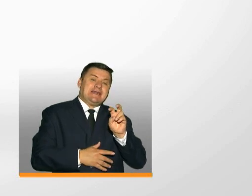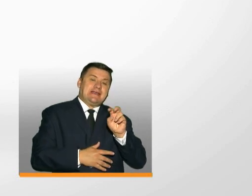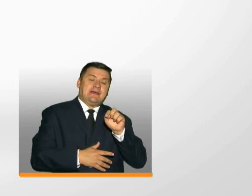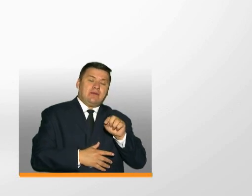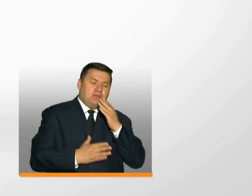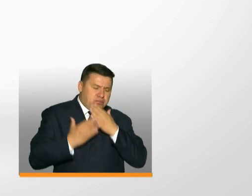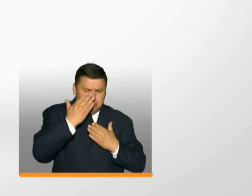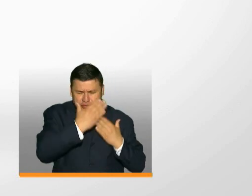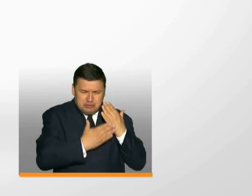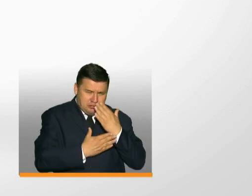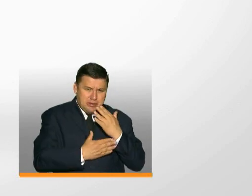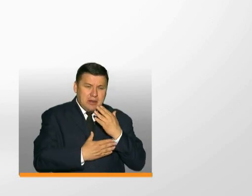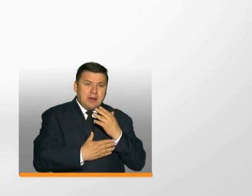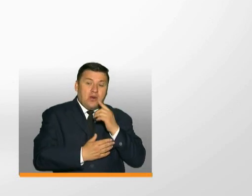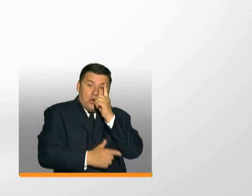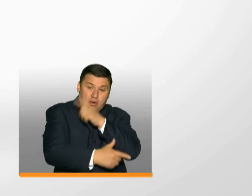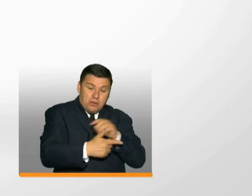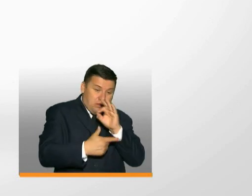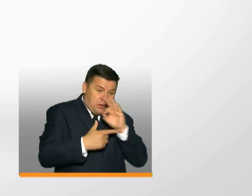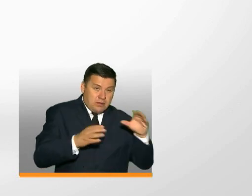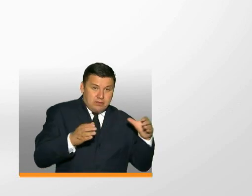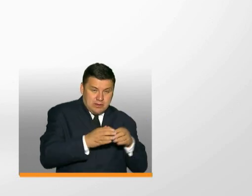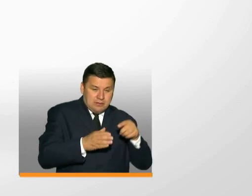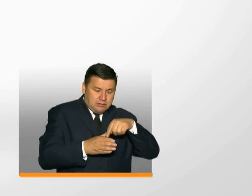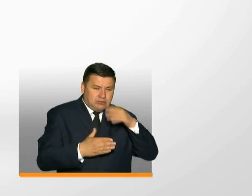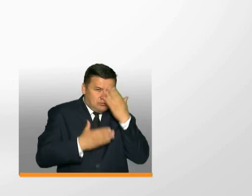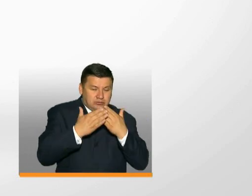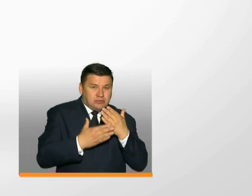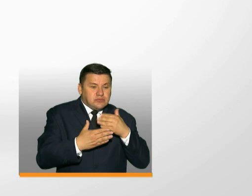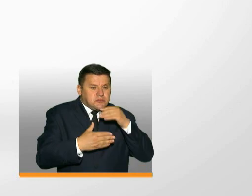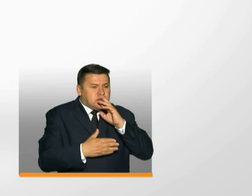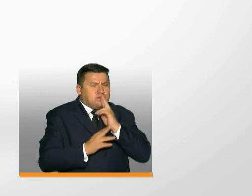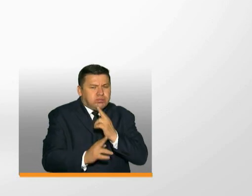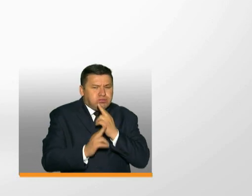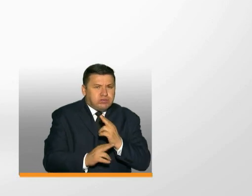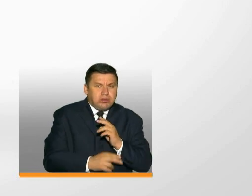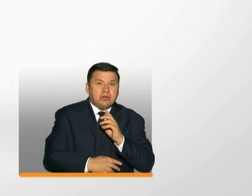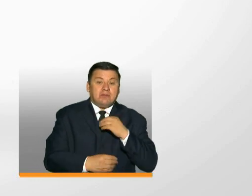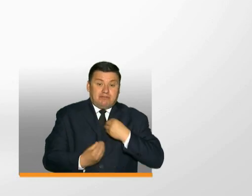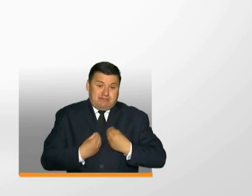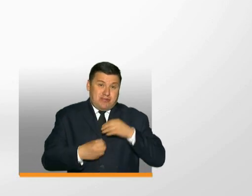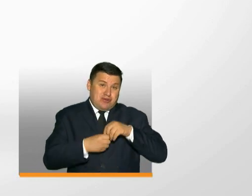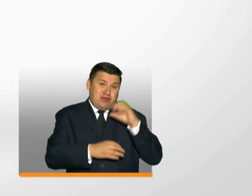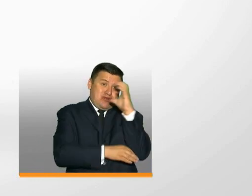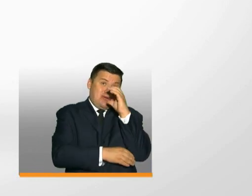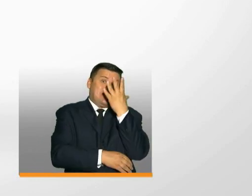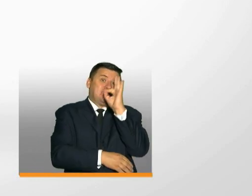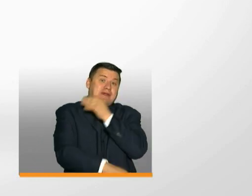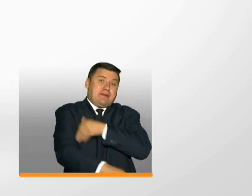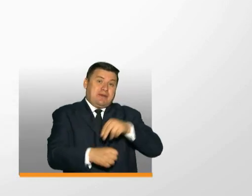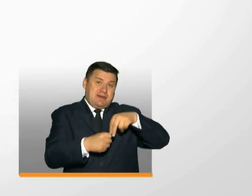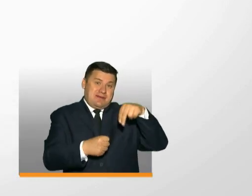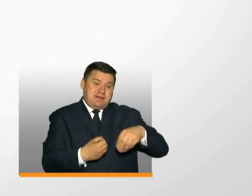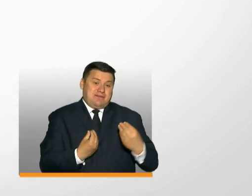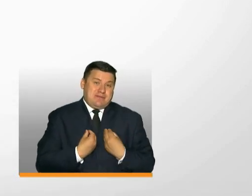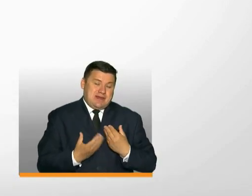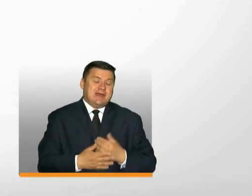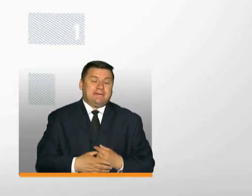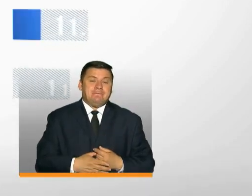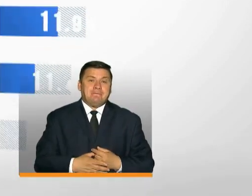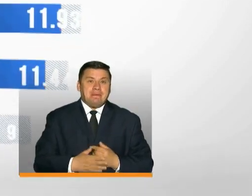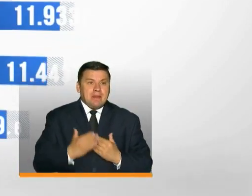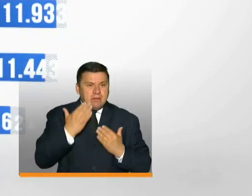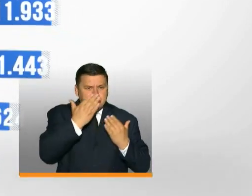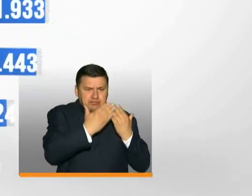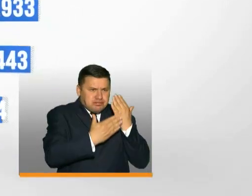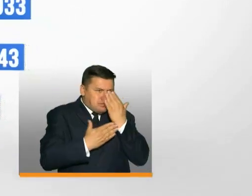38.567 pruebas PCR por millón de habitantes para una población de 50 millones. Eso muestra el esfuerzo que se ha venido haciendo con